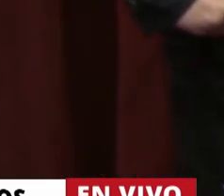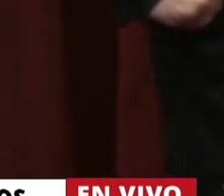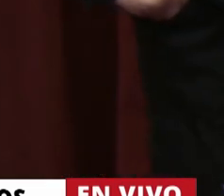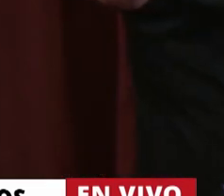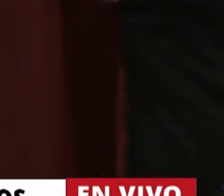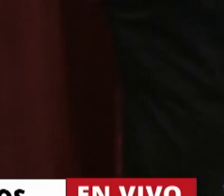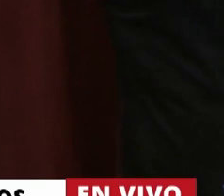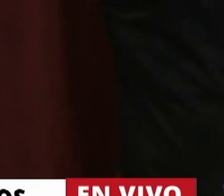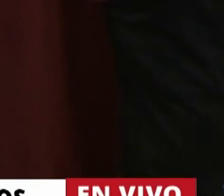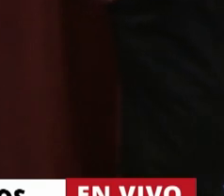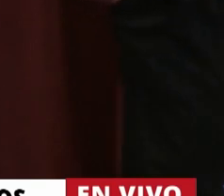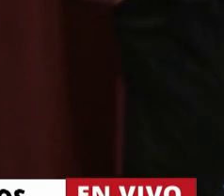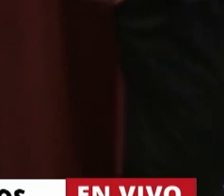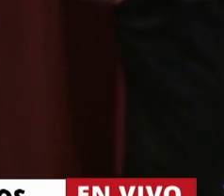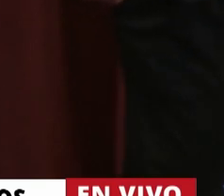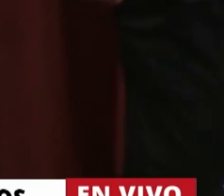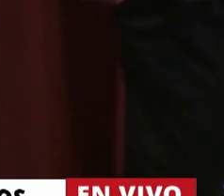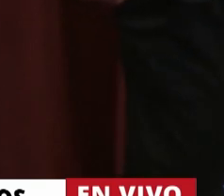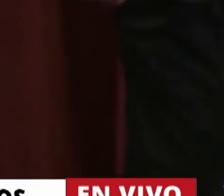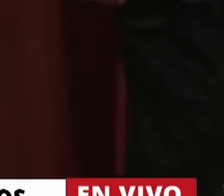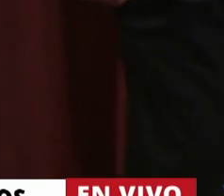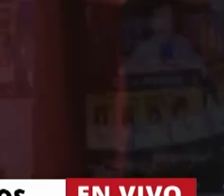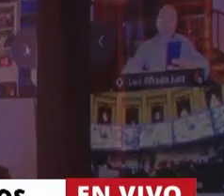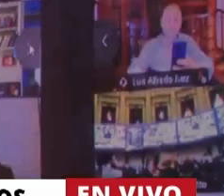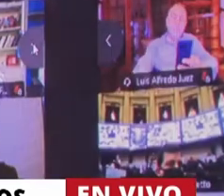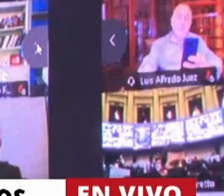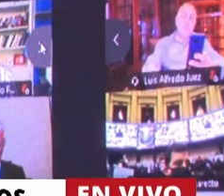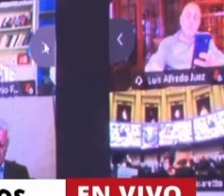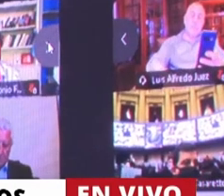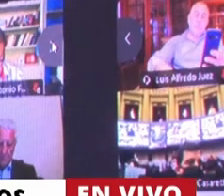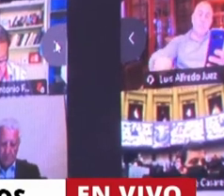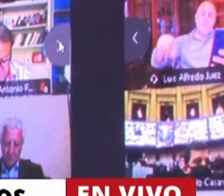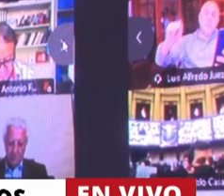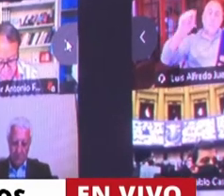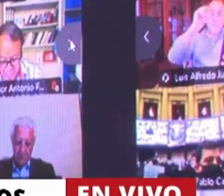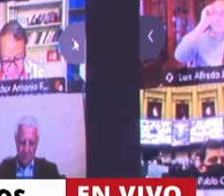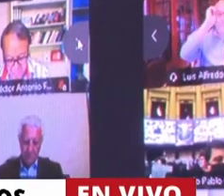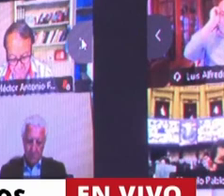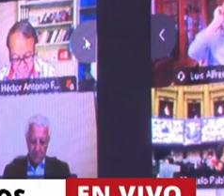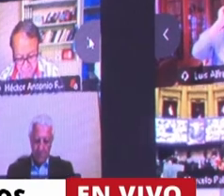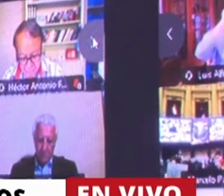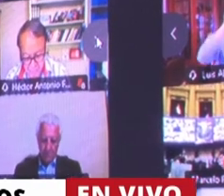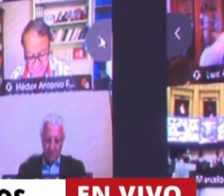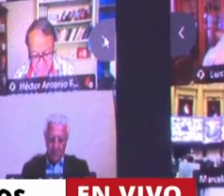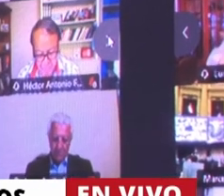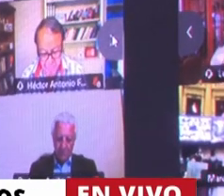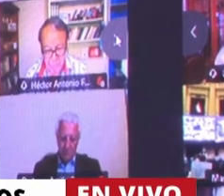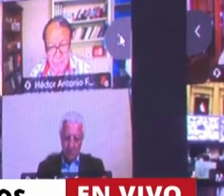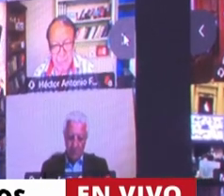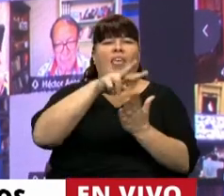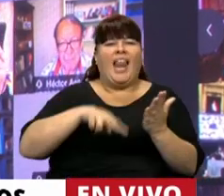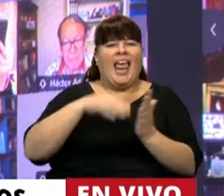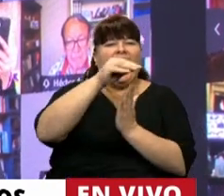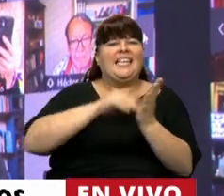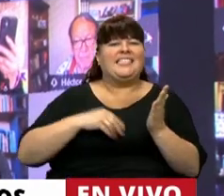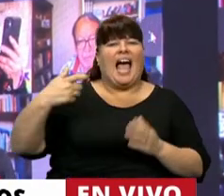Diputada Camaño, si puede aprovechar para leernos la lista de sindicalistas mujeres de la que hizo